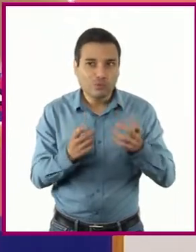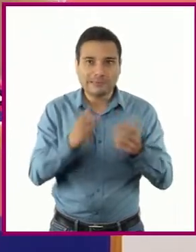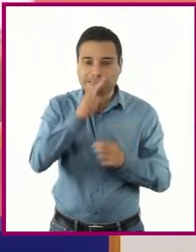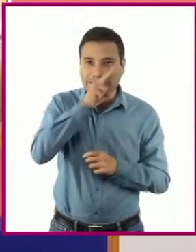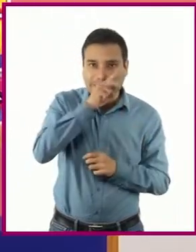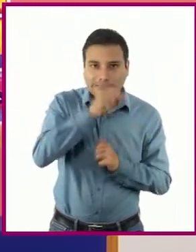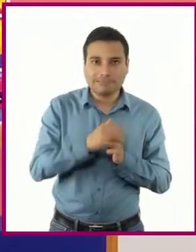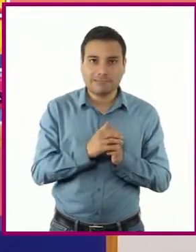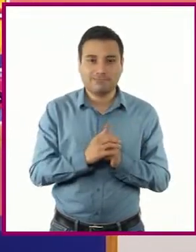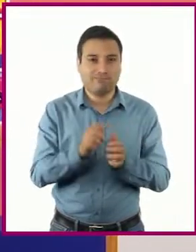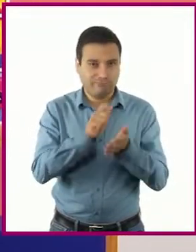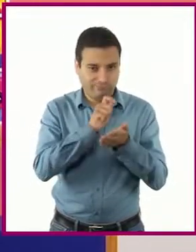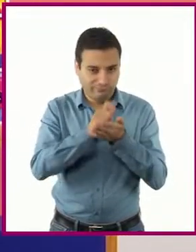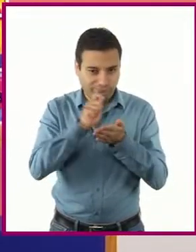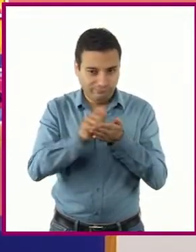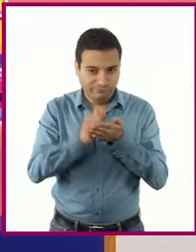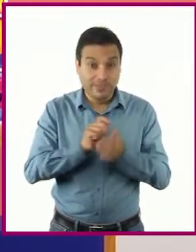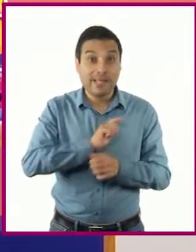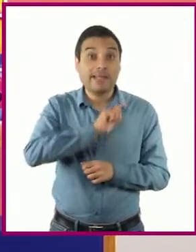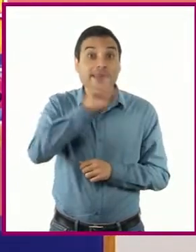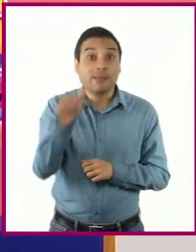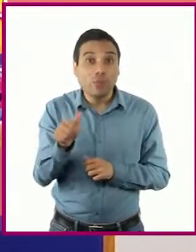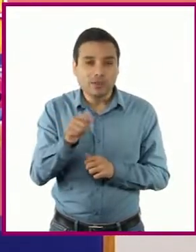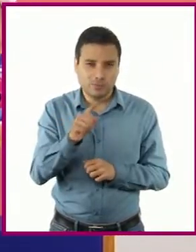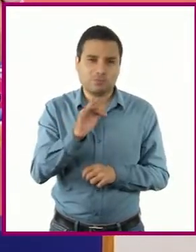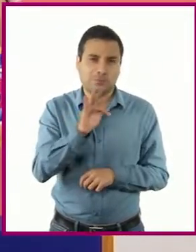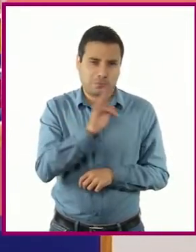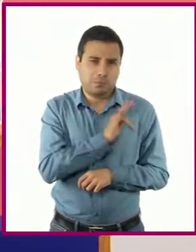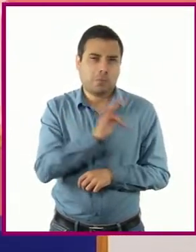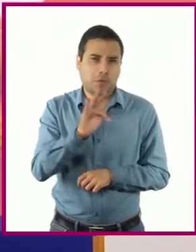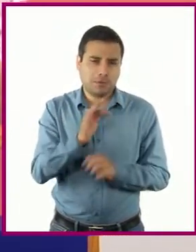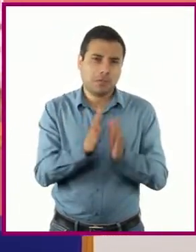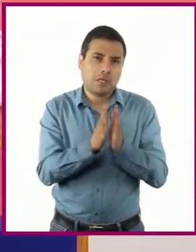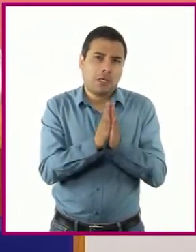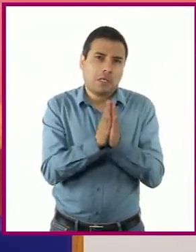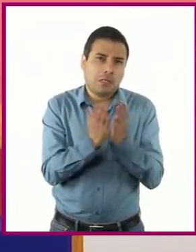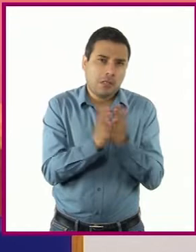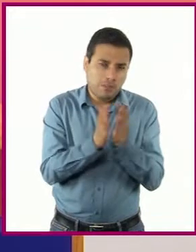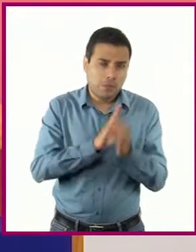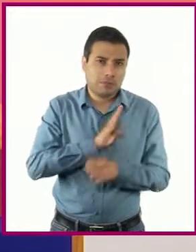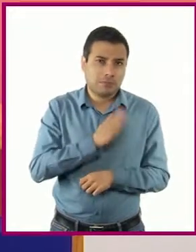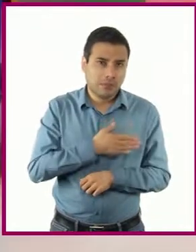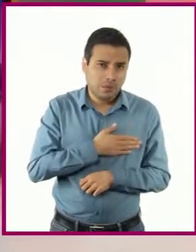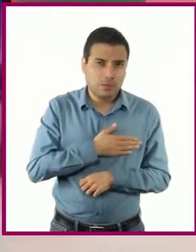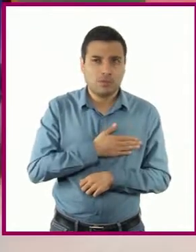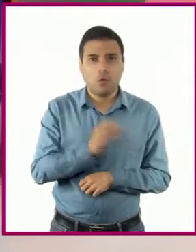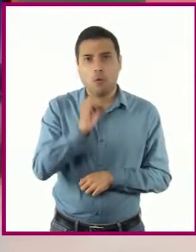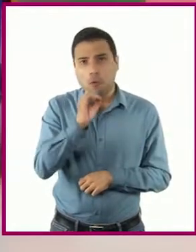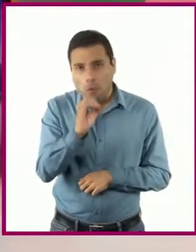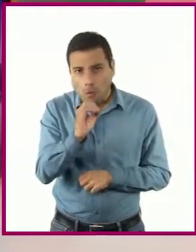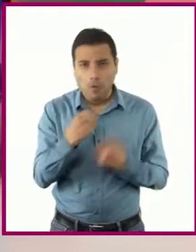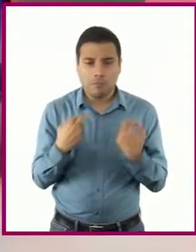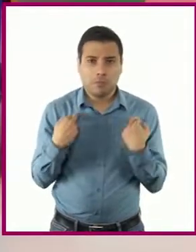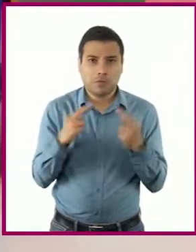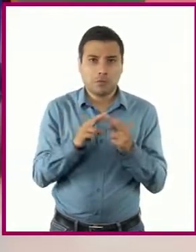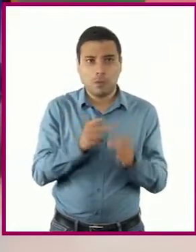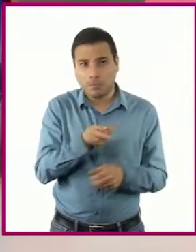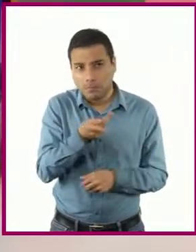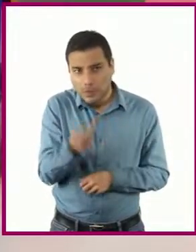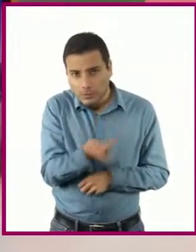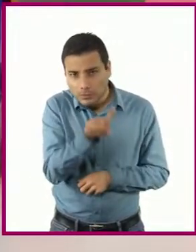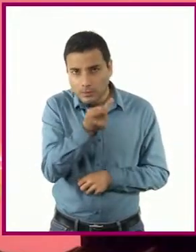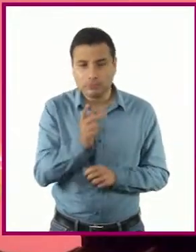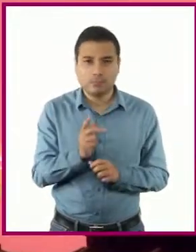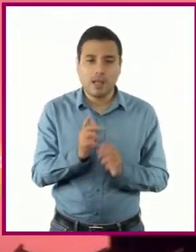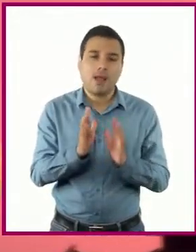inquietudes. Muchas de estas podrán resolverlas mediante la consulta de su libro de texto y preguntándole a su maestra o